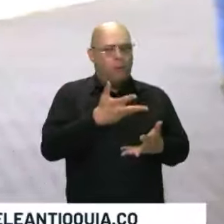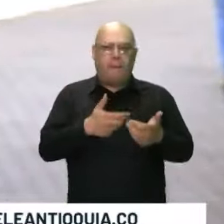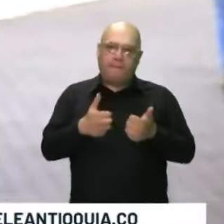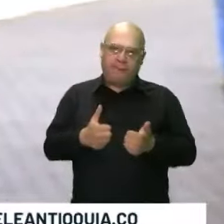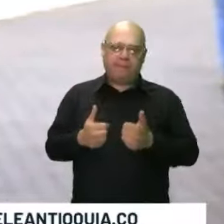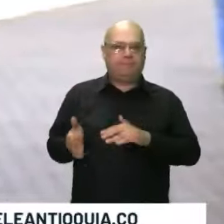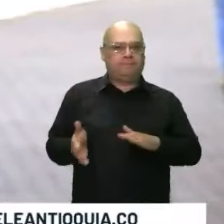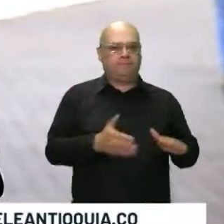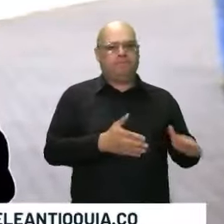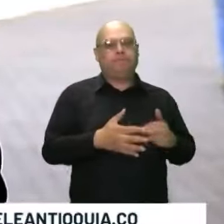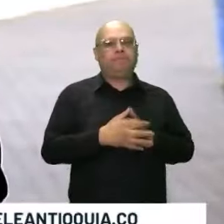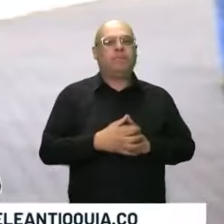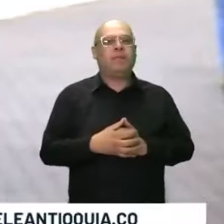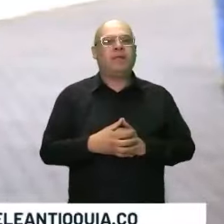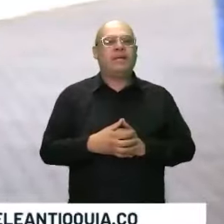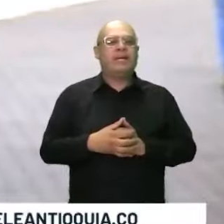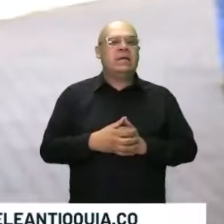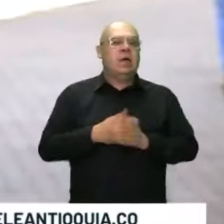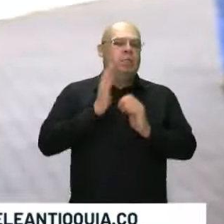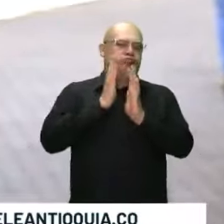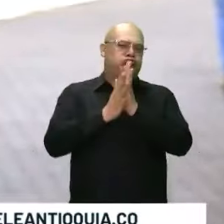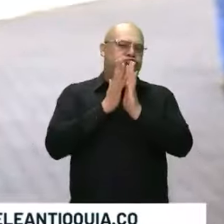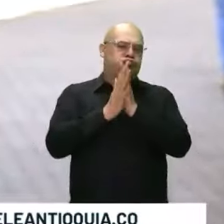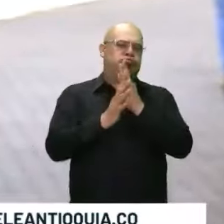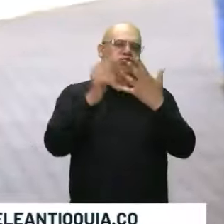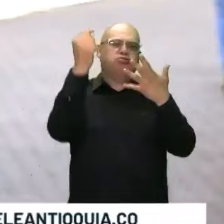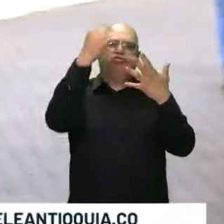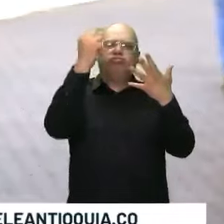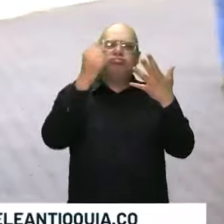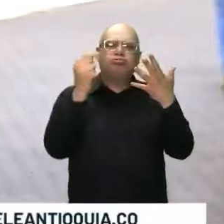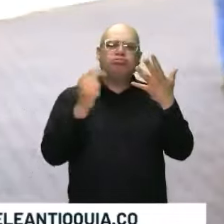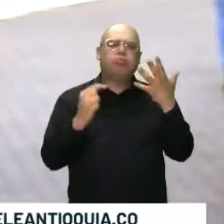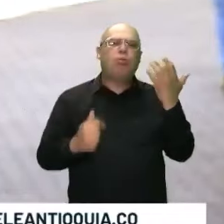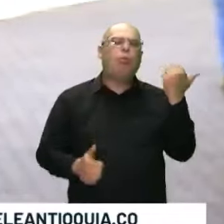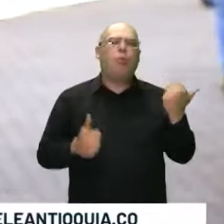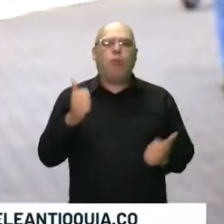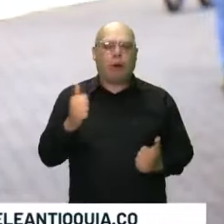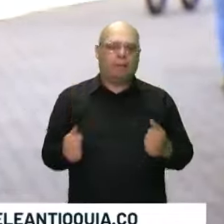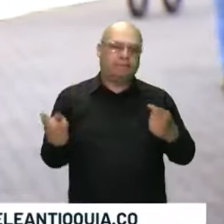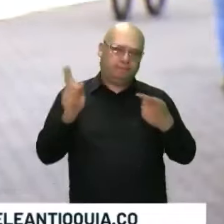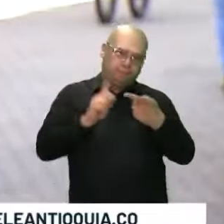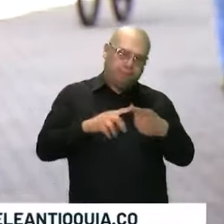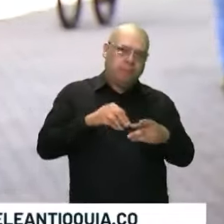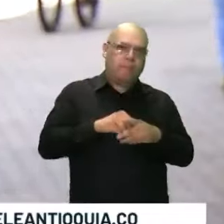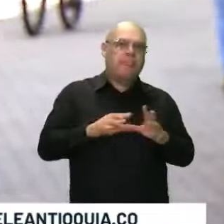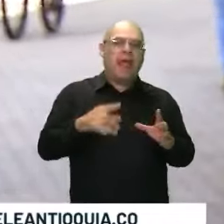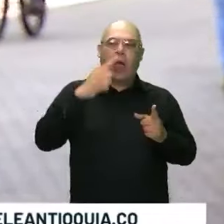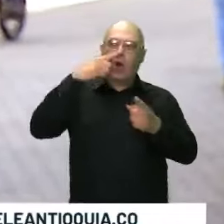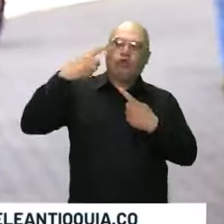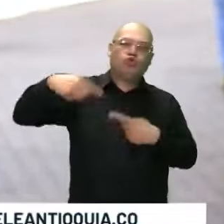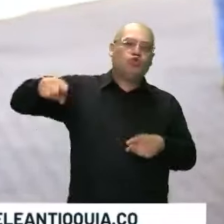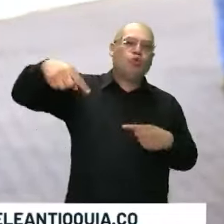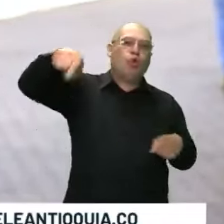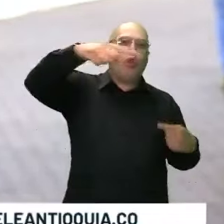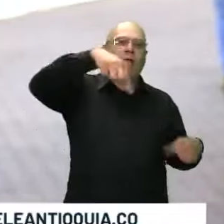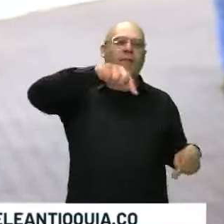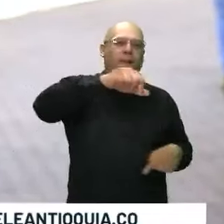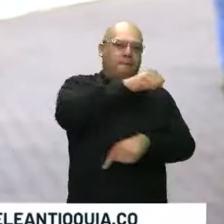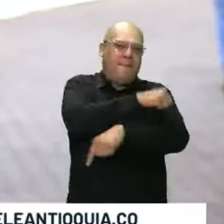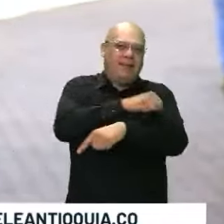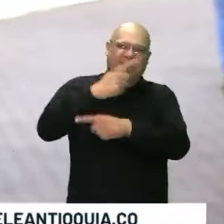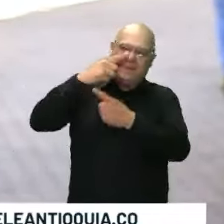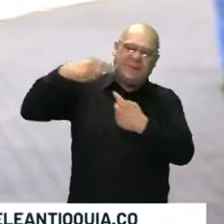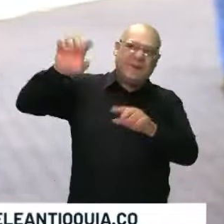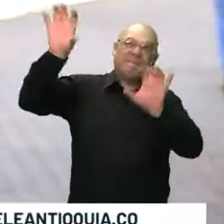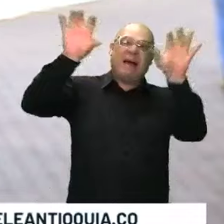Entre los diversos datos que entrega Medellín Cómo Vamos se destaca el papel del turismo, el manejo que se le dio a esta situación en los